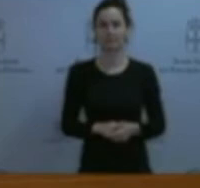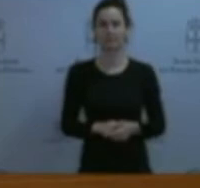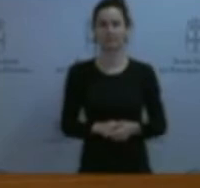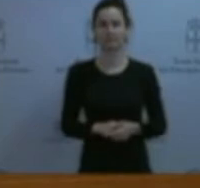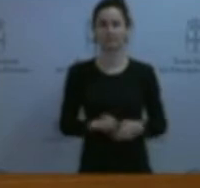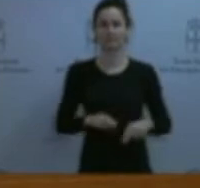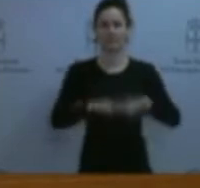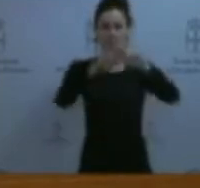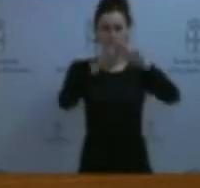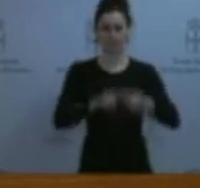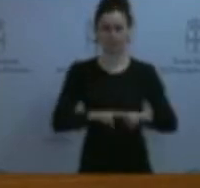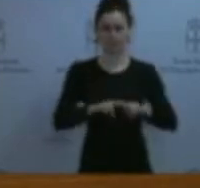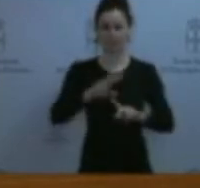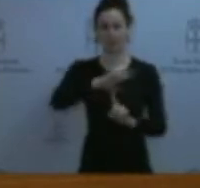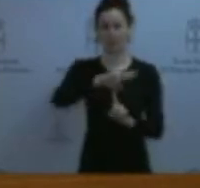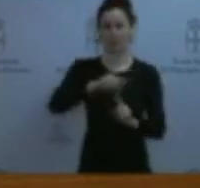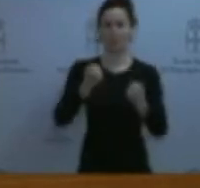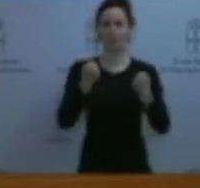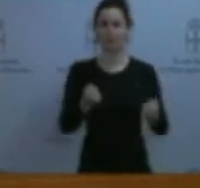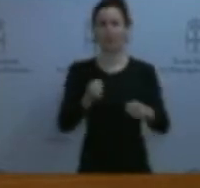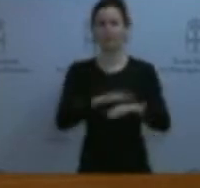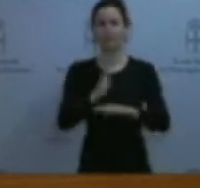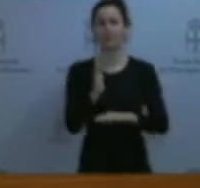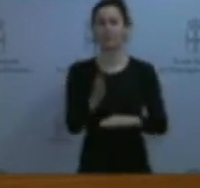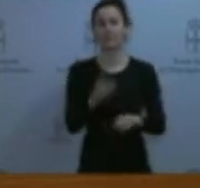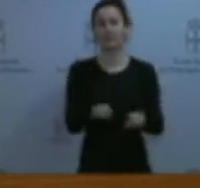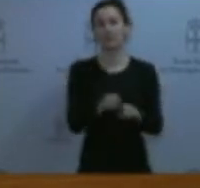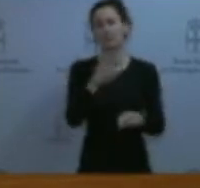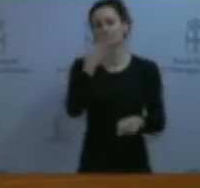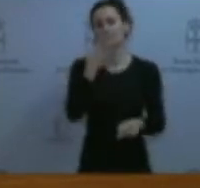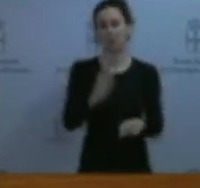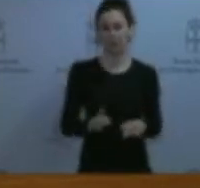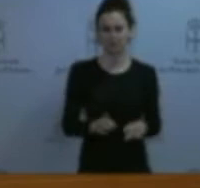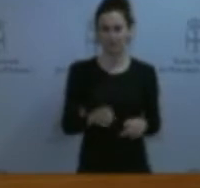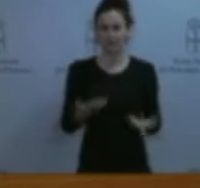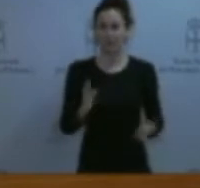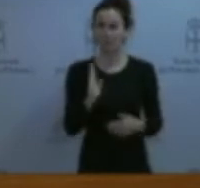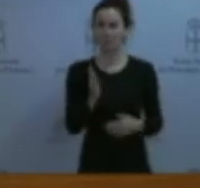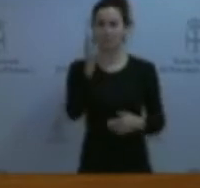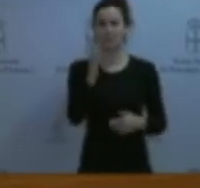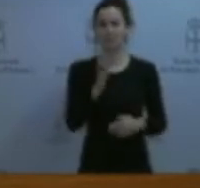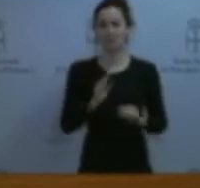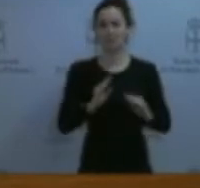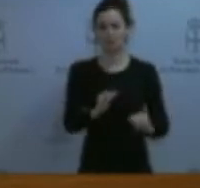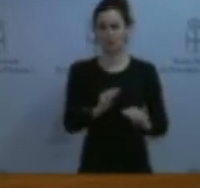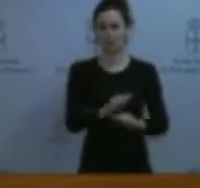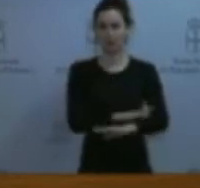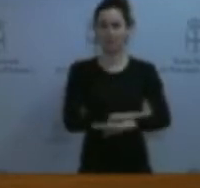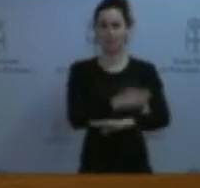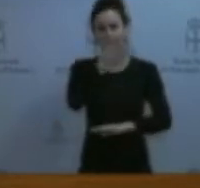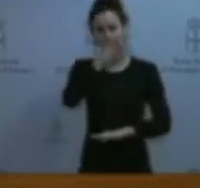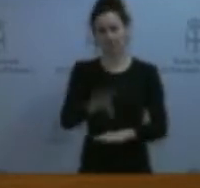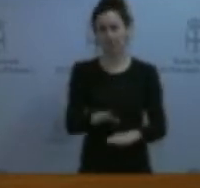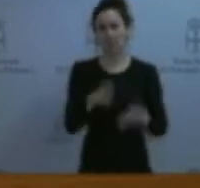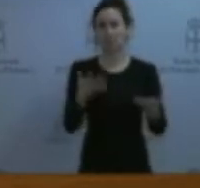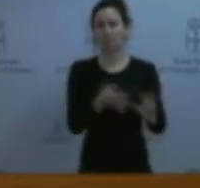Inspección ambiental fuerte para que las sanciones no sean de chiste. Las sanciones administrativas deben ser